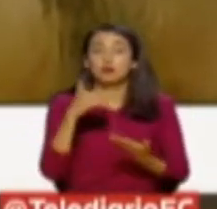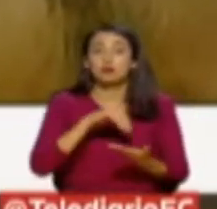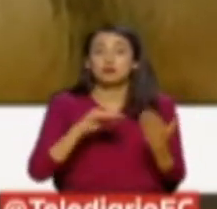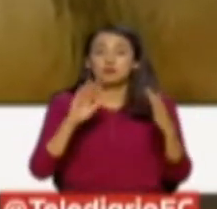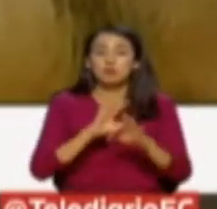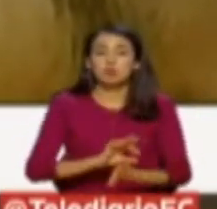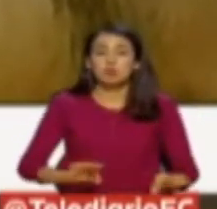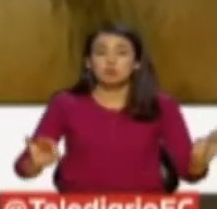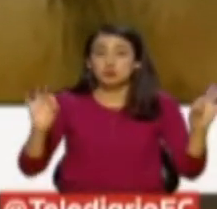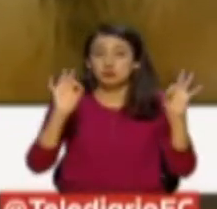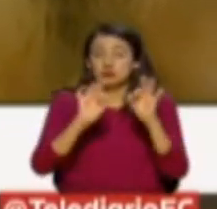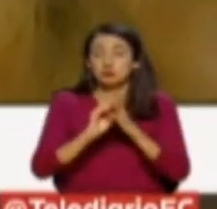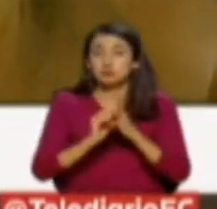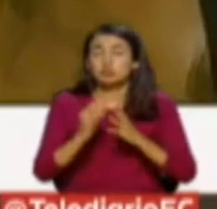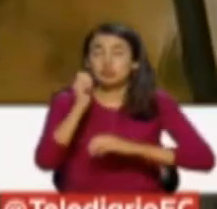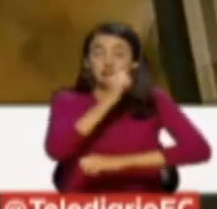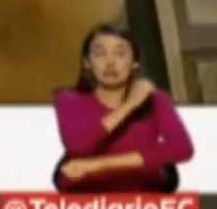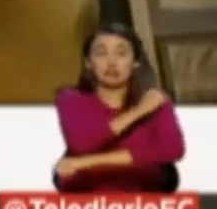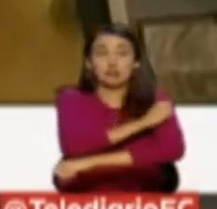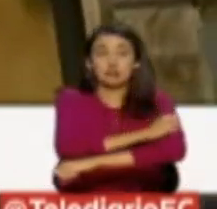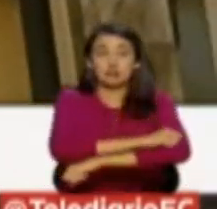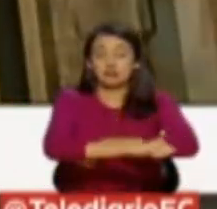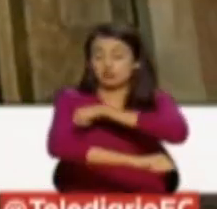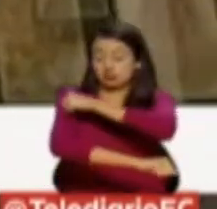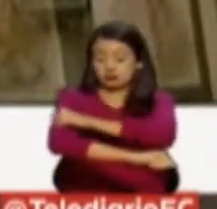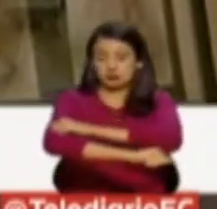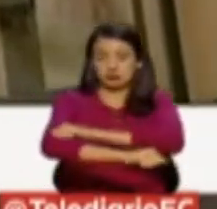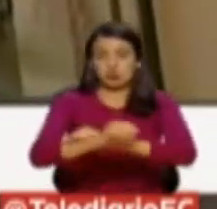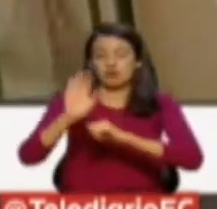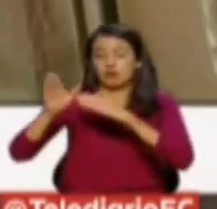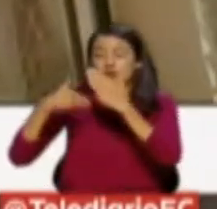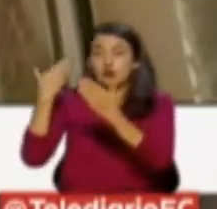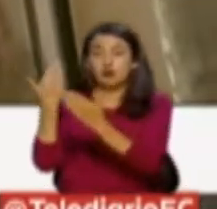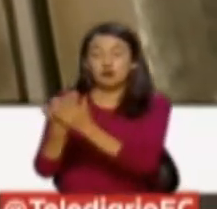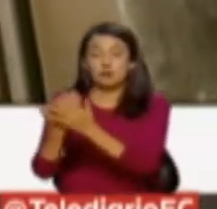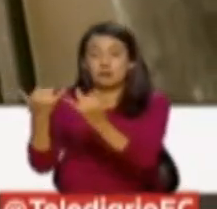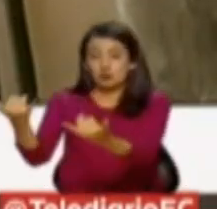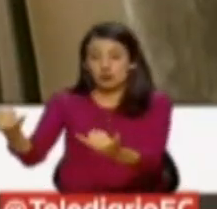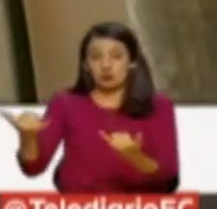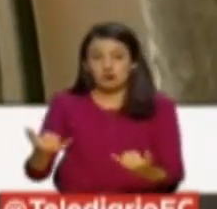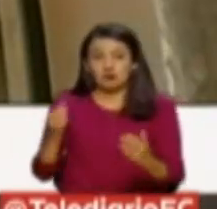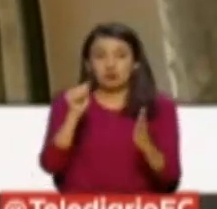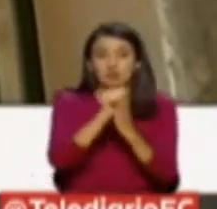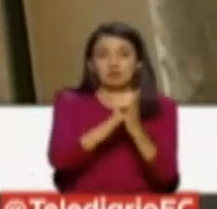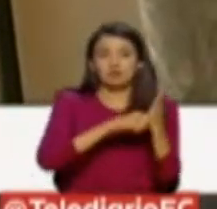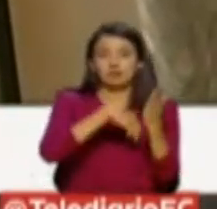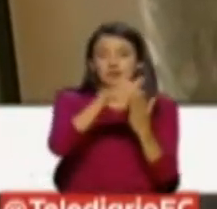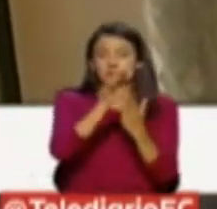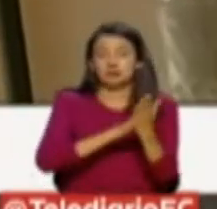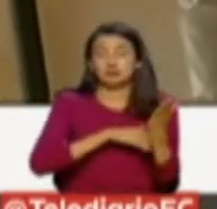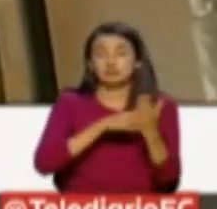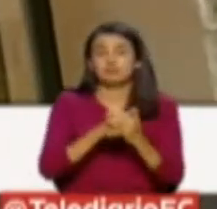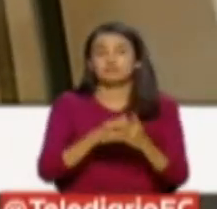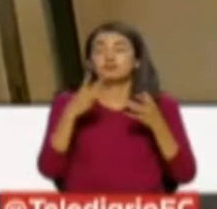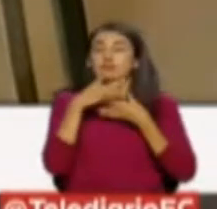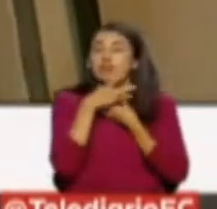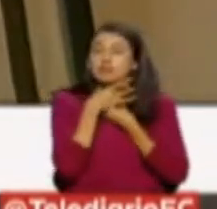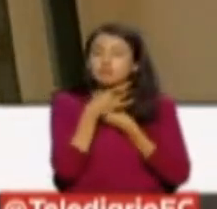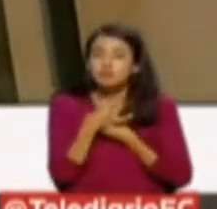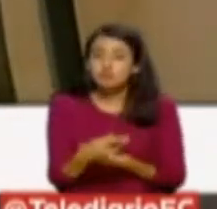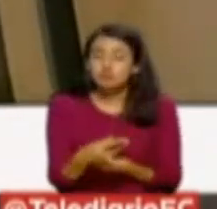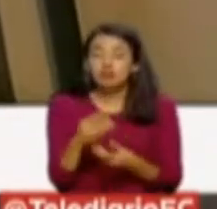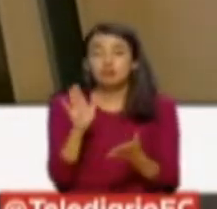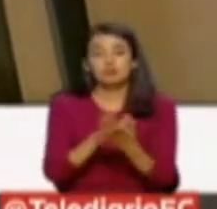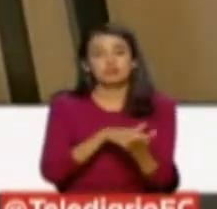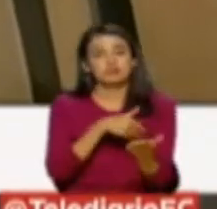hacer tatuajes corporales y cómo llegaste a parar en las artes plásticas bueno el gusto de los tatuajes y de